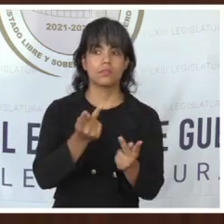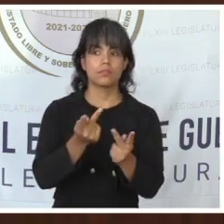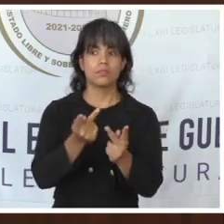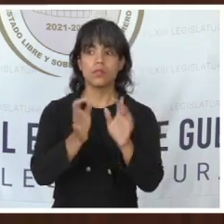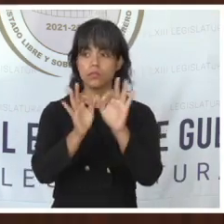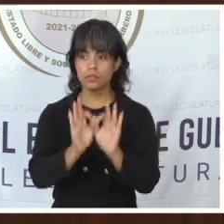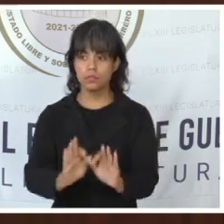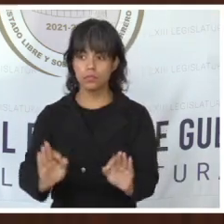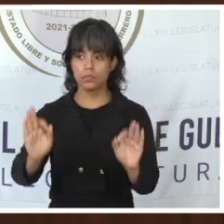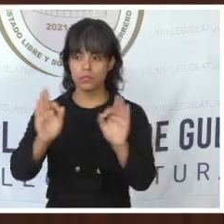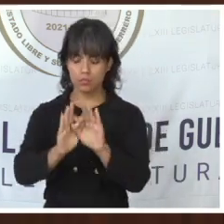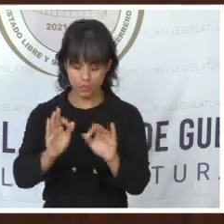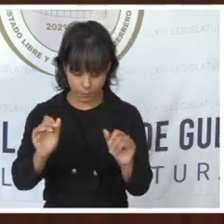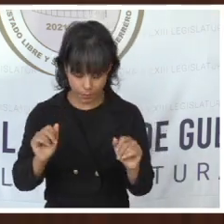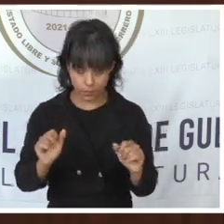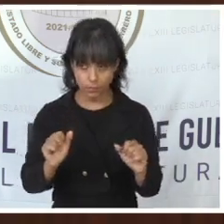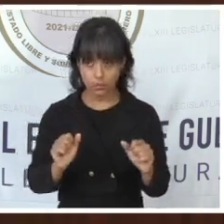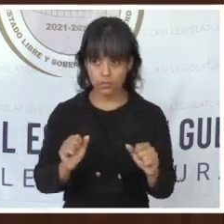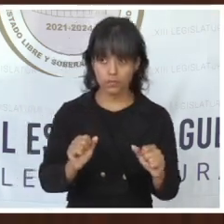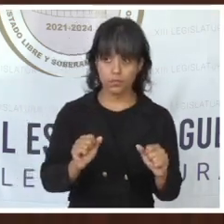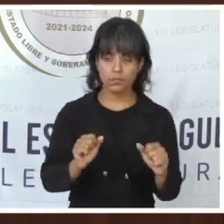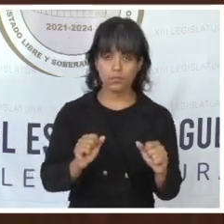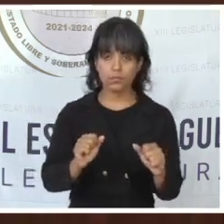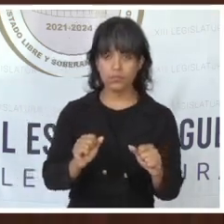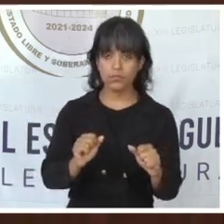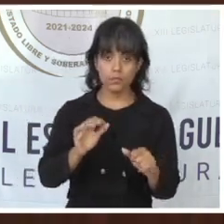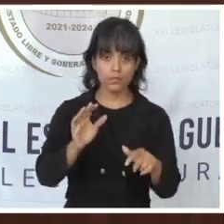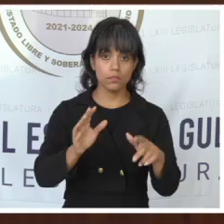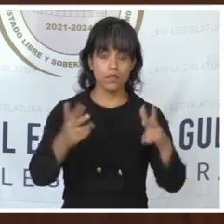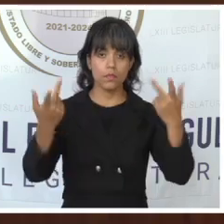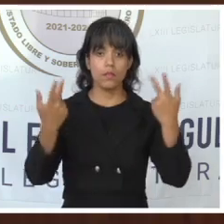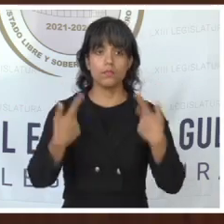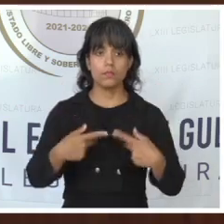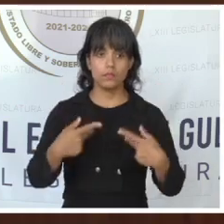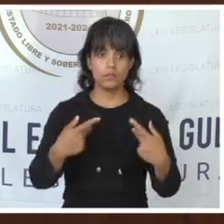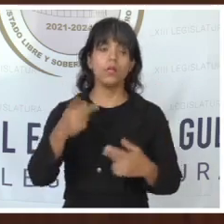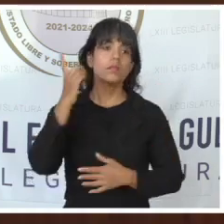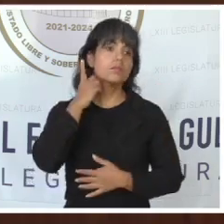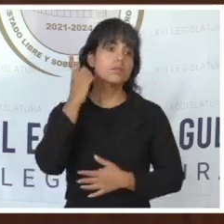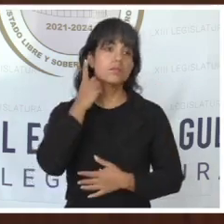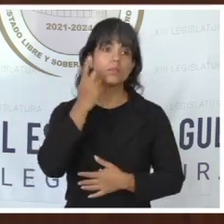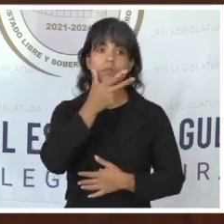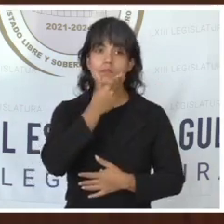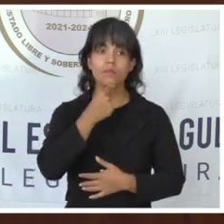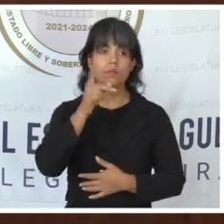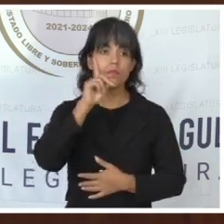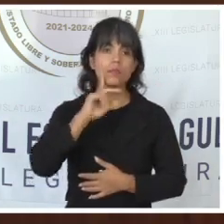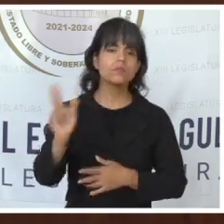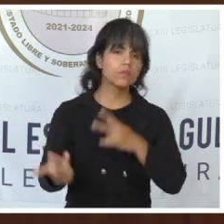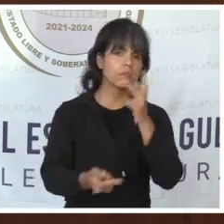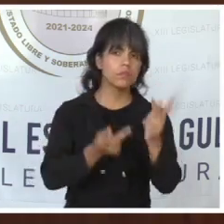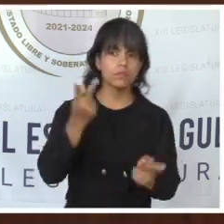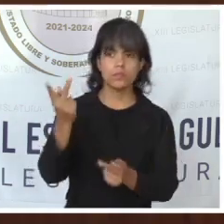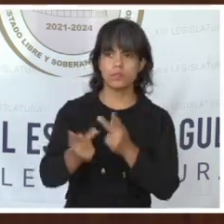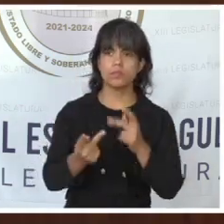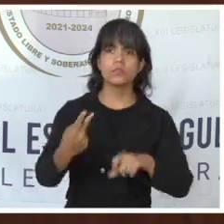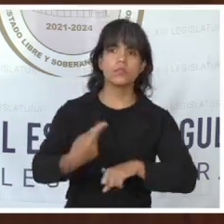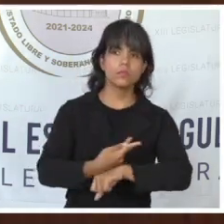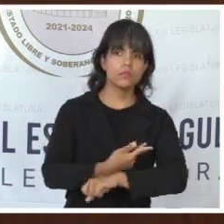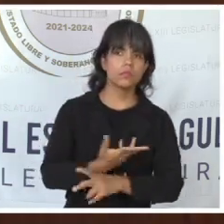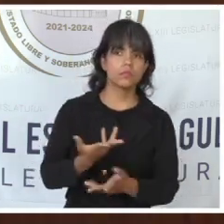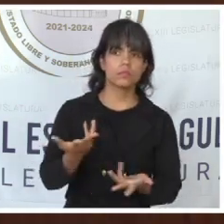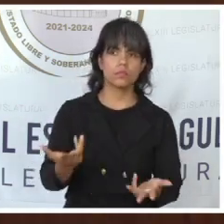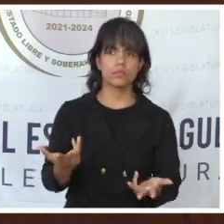Siempre, o en la mayoría de los casos, escuchamos la preocupación de las y los diputados de lo que les puede pasar o lo que nos puede pasar,